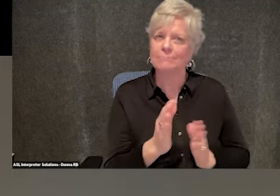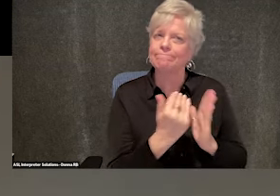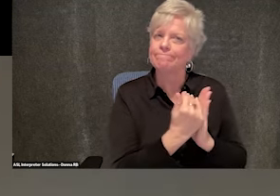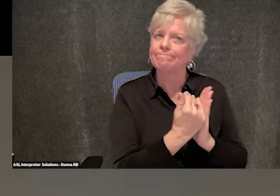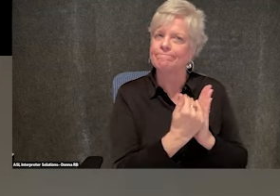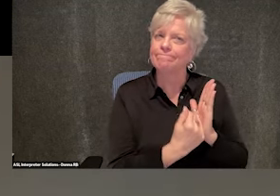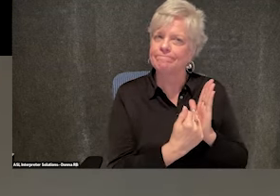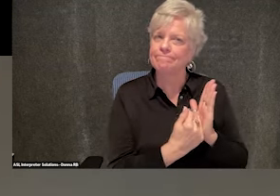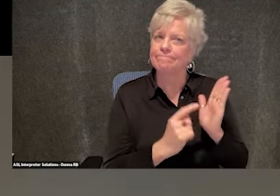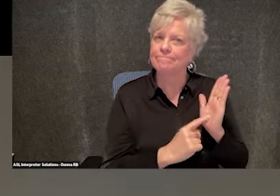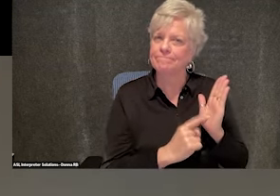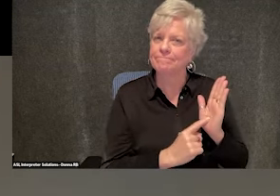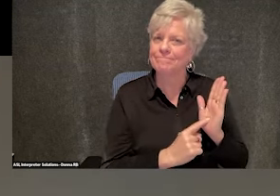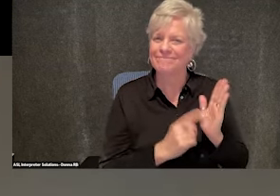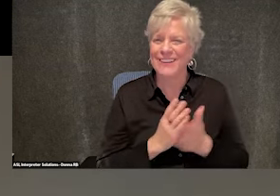Entonces,